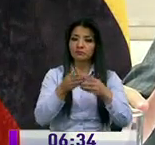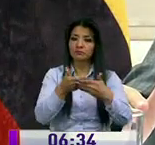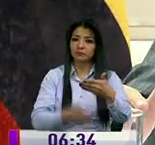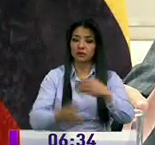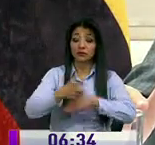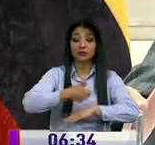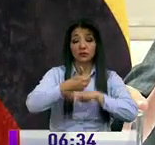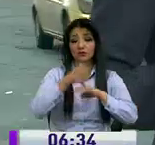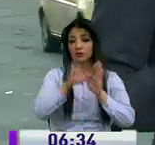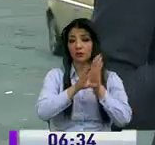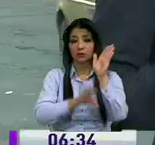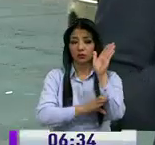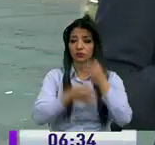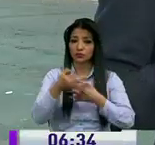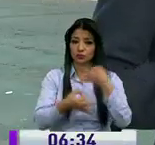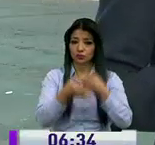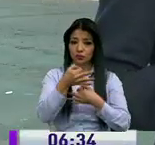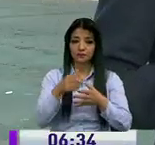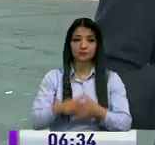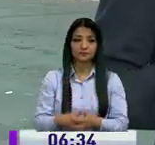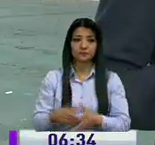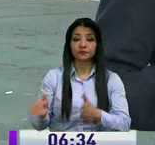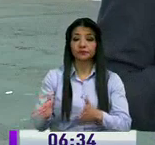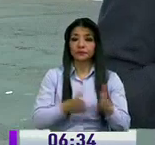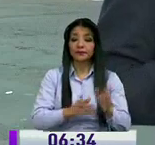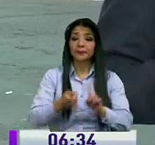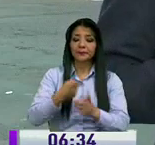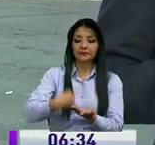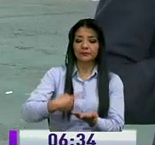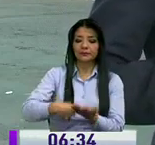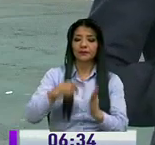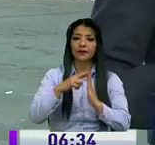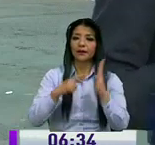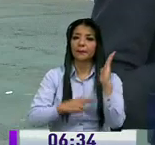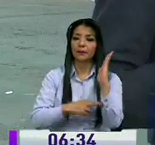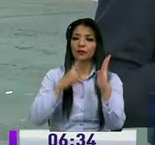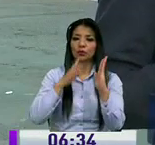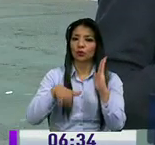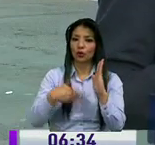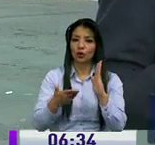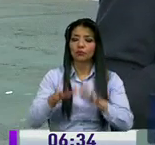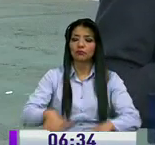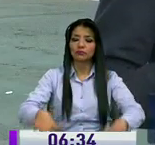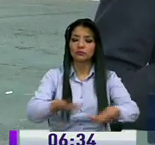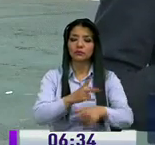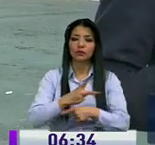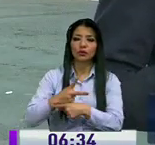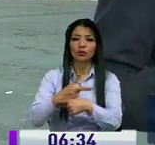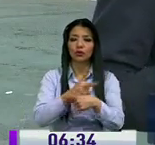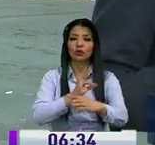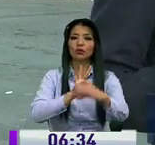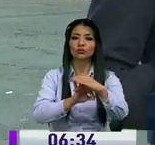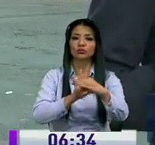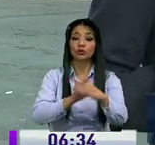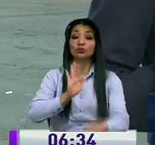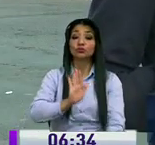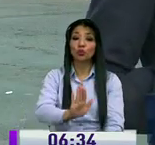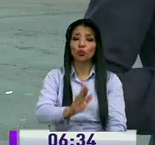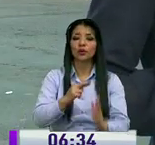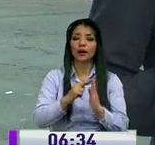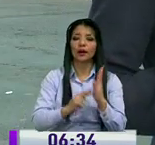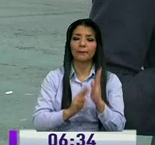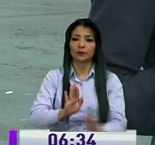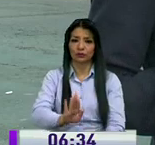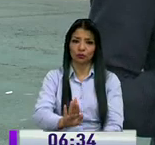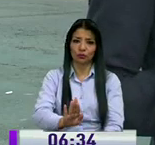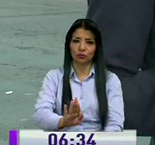Corte Constitucional. Además, se trató en primer debate el reglamento para el funcionamiento del Pleno del Consejo de Participación Ciudadana, tomando en